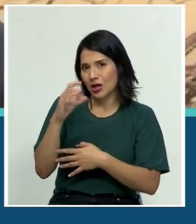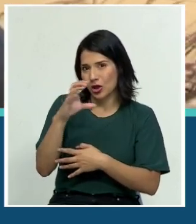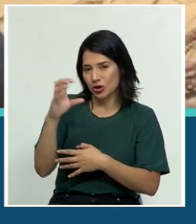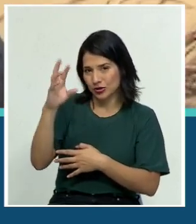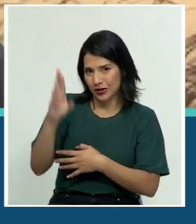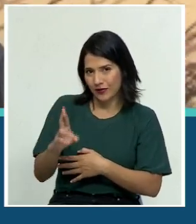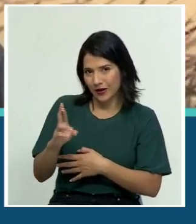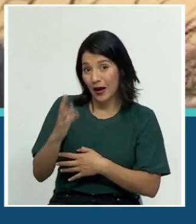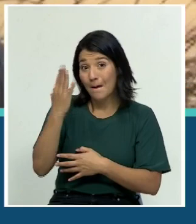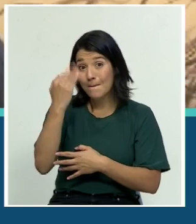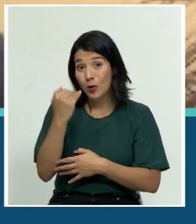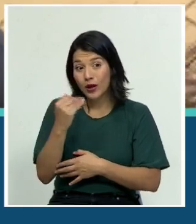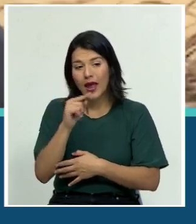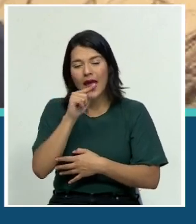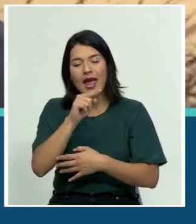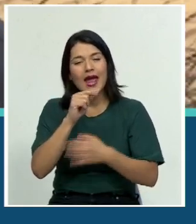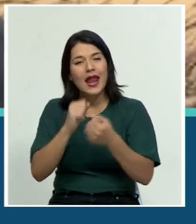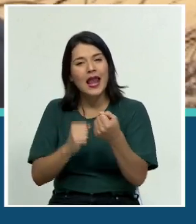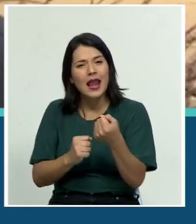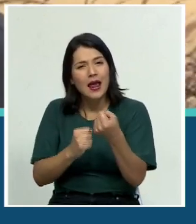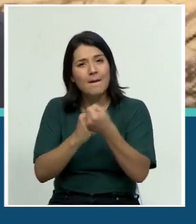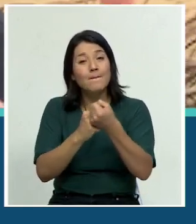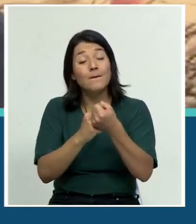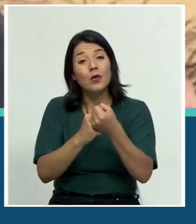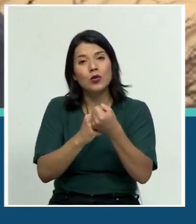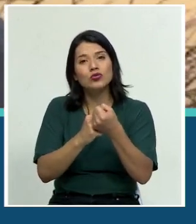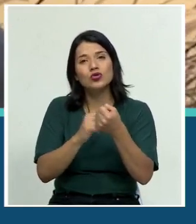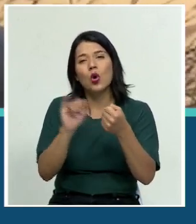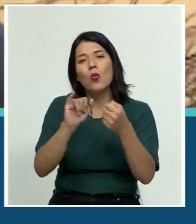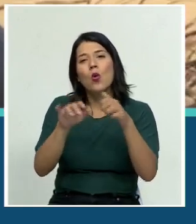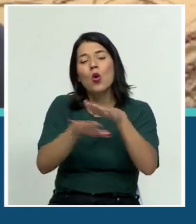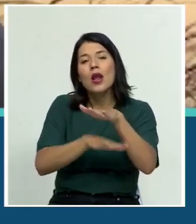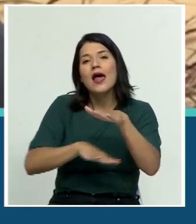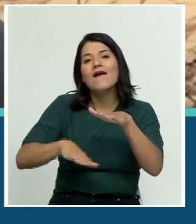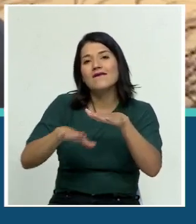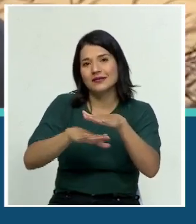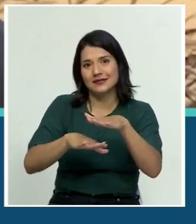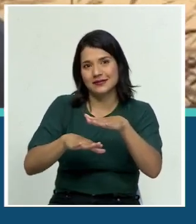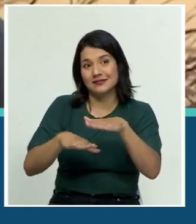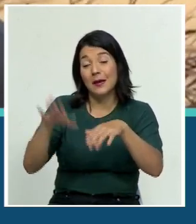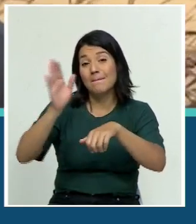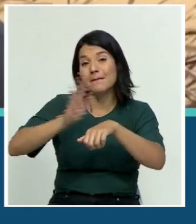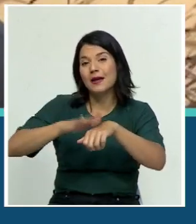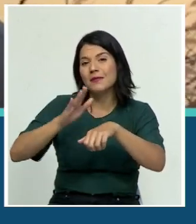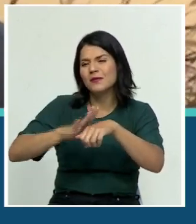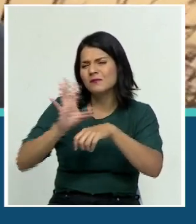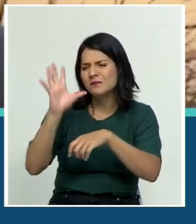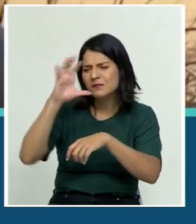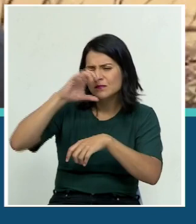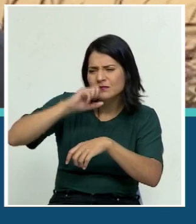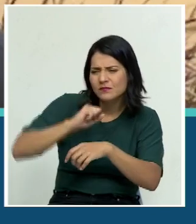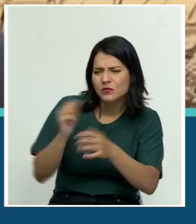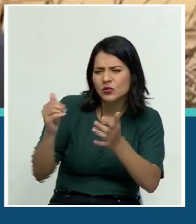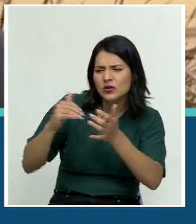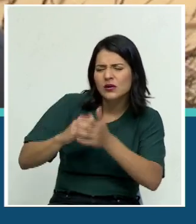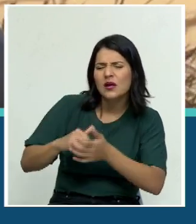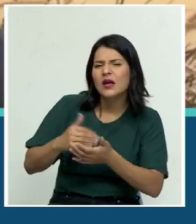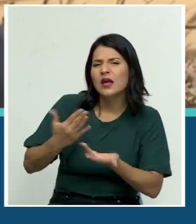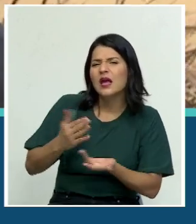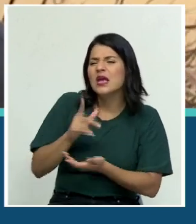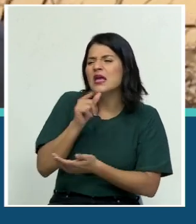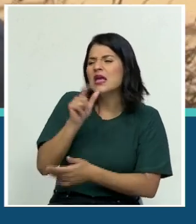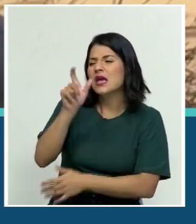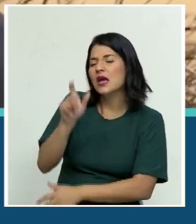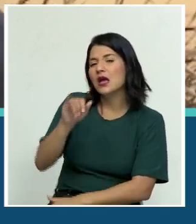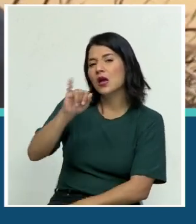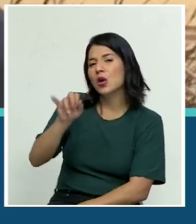las piedras angulares que nos permitió redescubrir quién fue Juanito Mora y qué